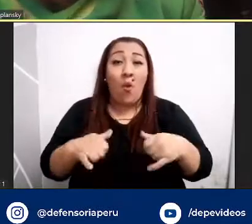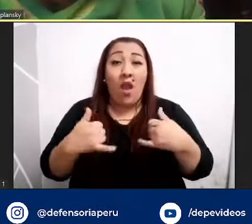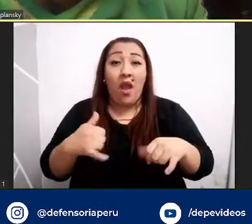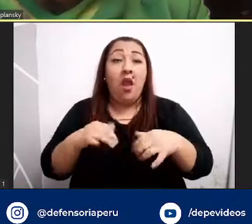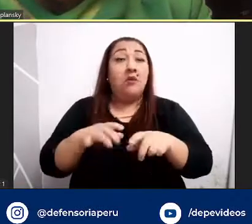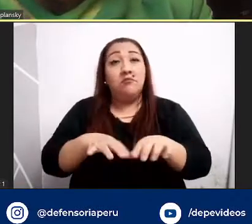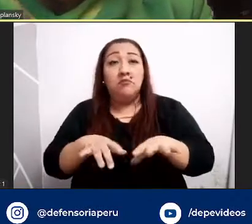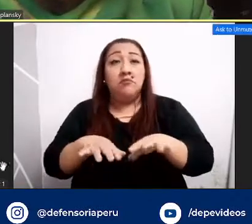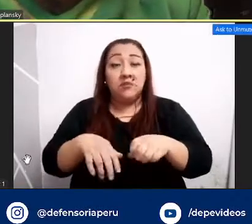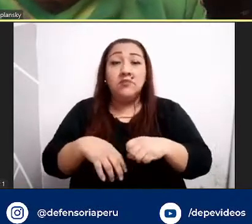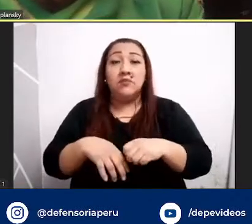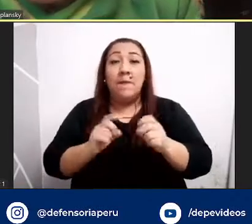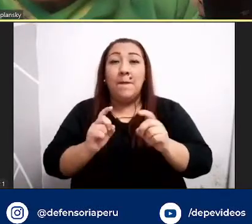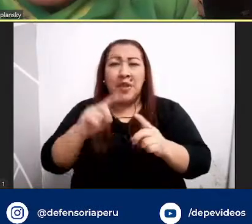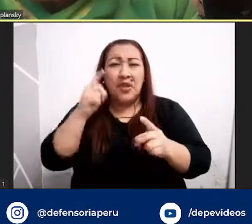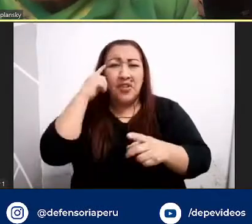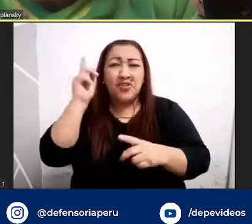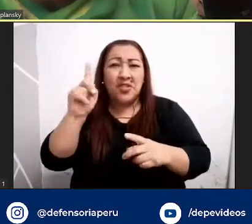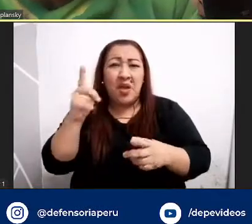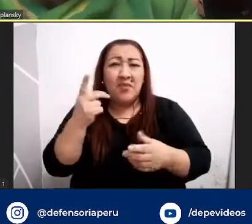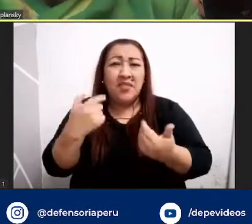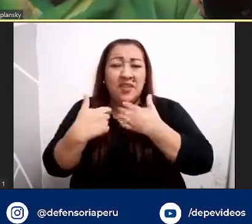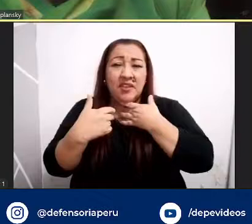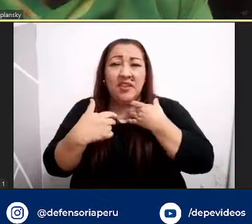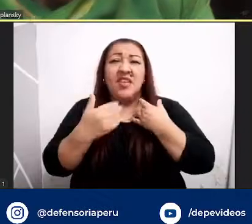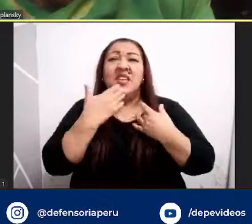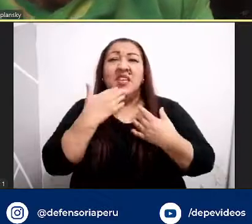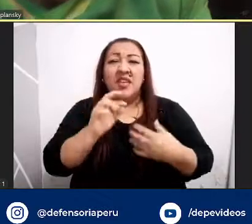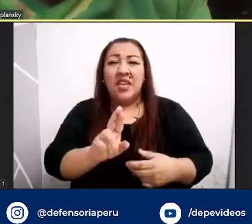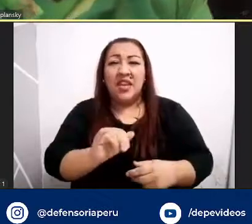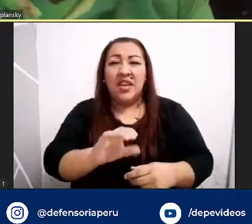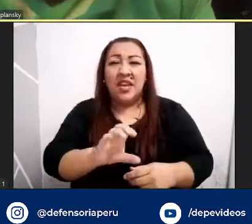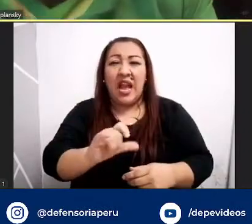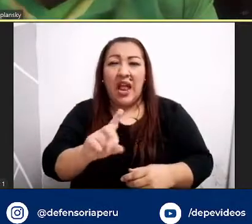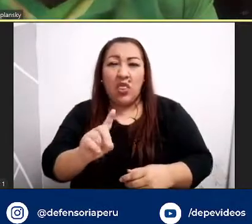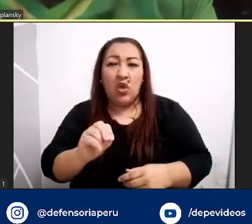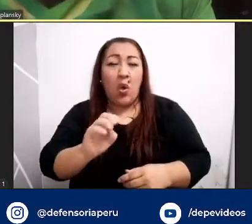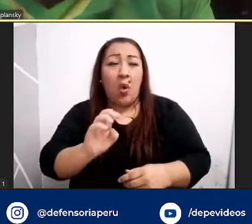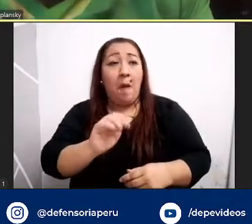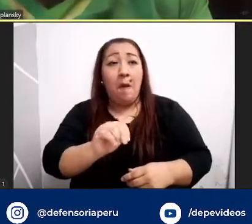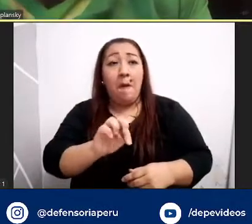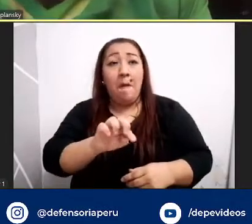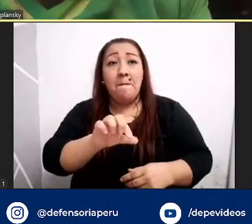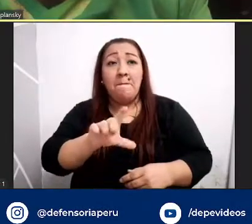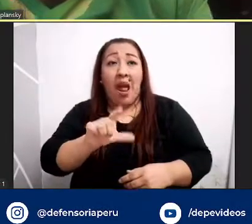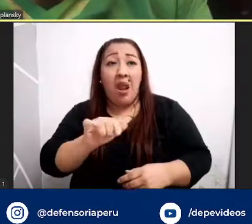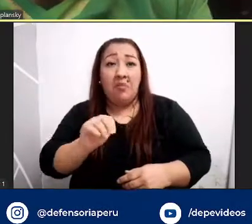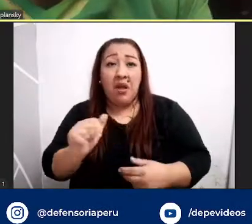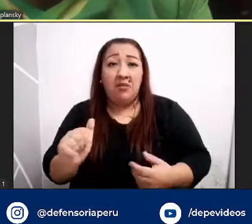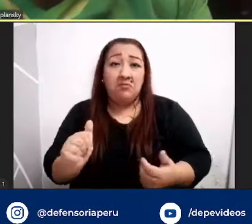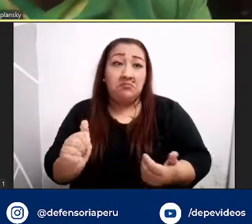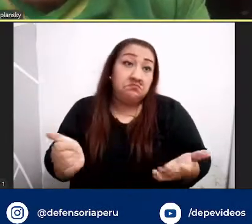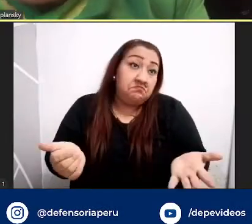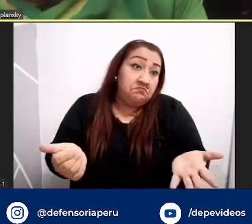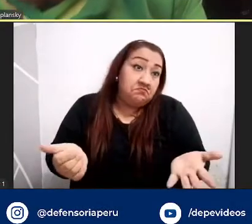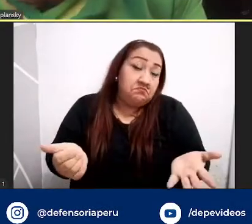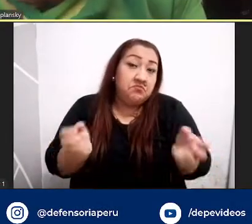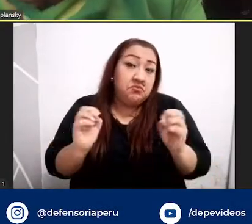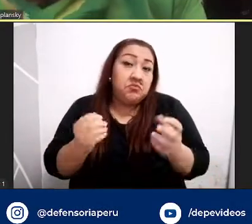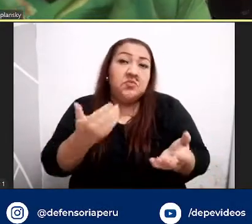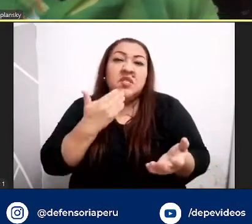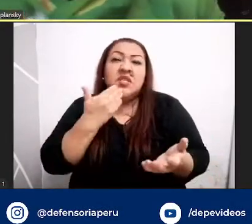no saben ni siquiera quién es Ricardo Palma, para no decir que ignoraban completamente los jóvenes quién era Abimael